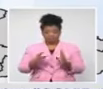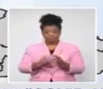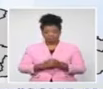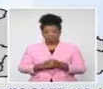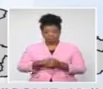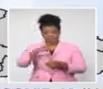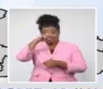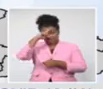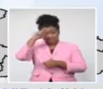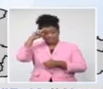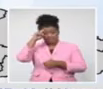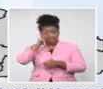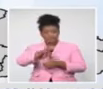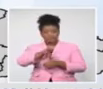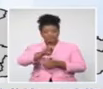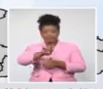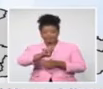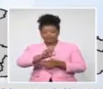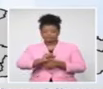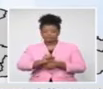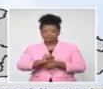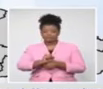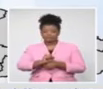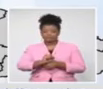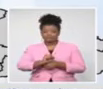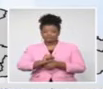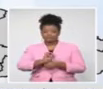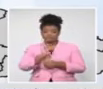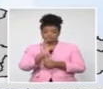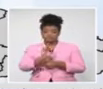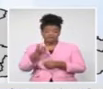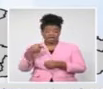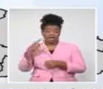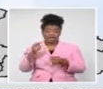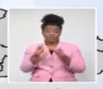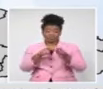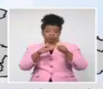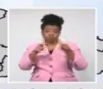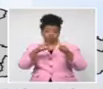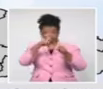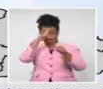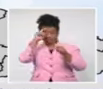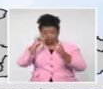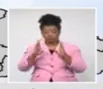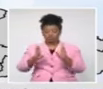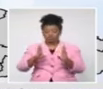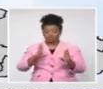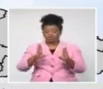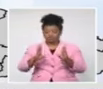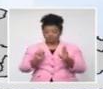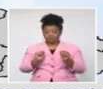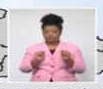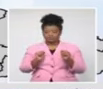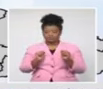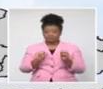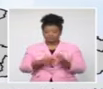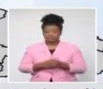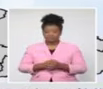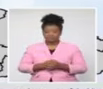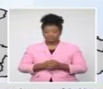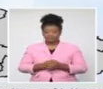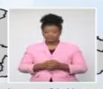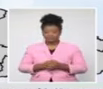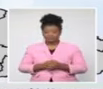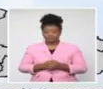con 23 es la que tiene la cifra mayor ayer en esta región. Y realmente Santi Espíritu